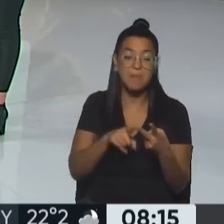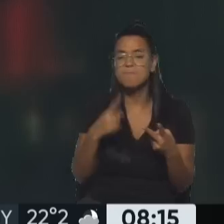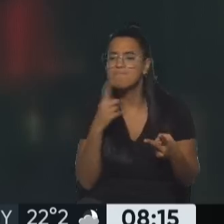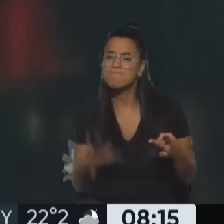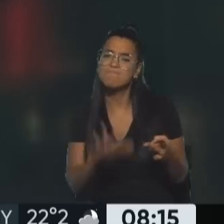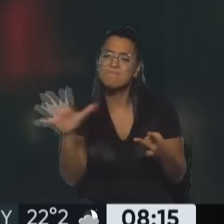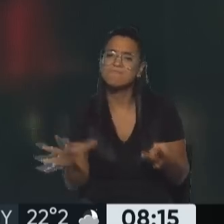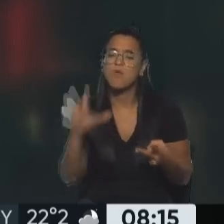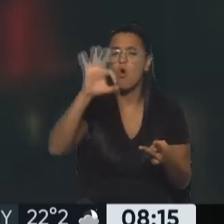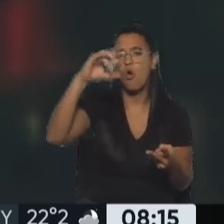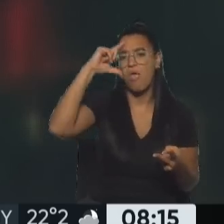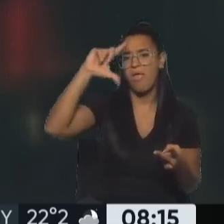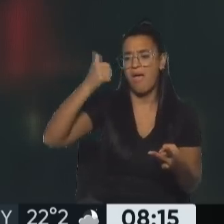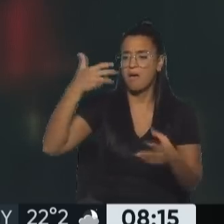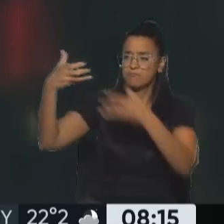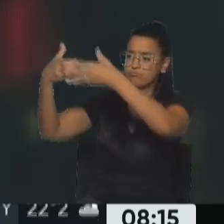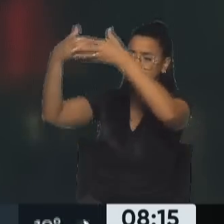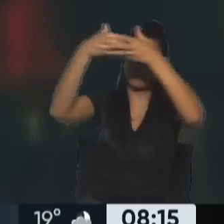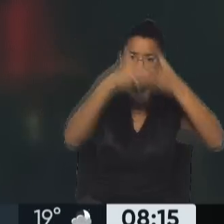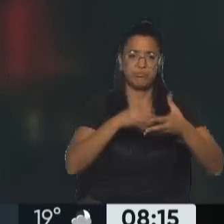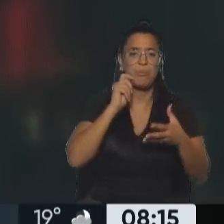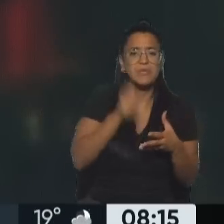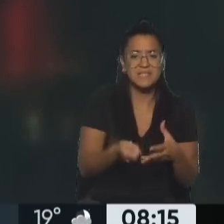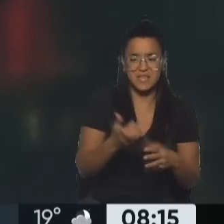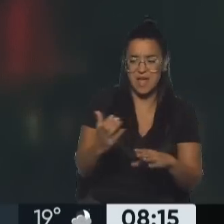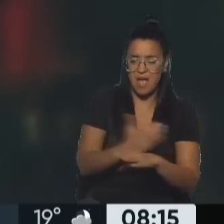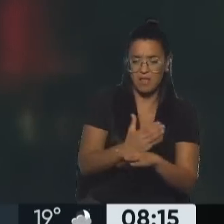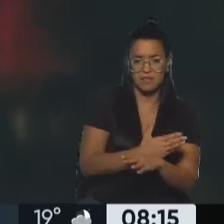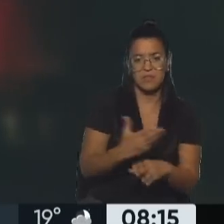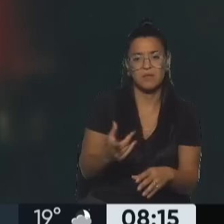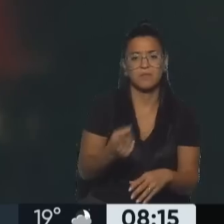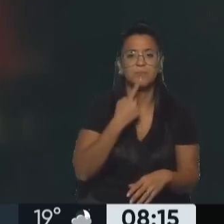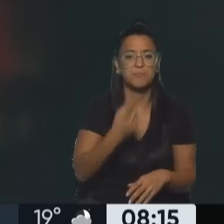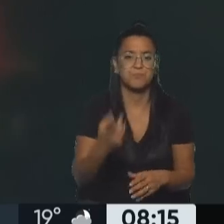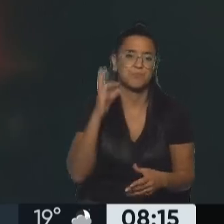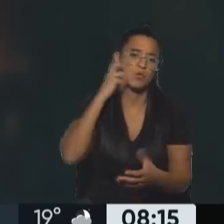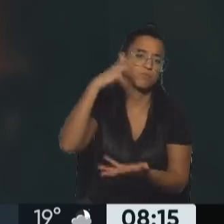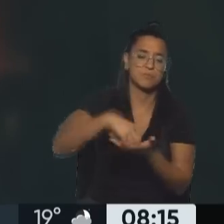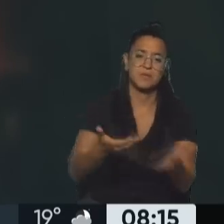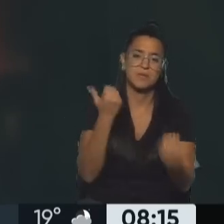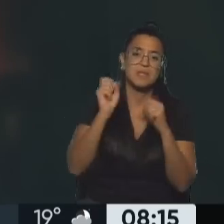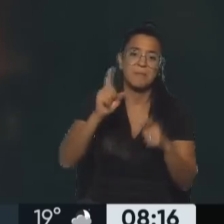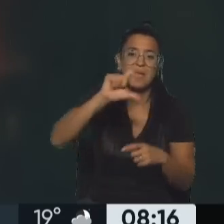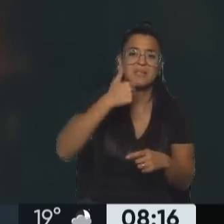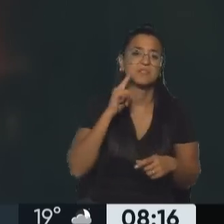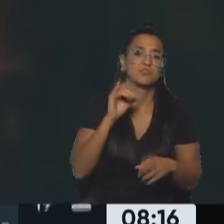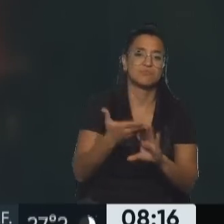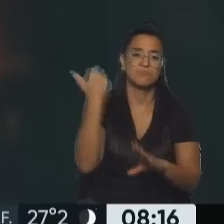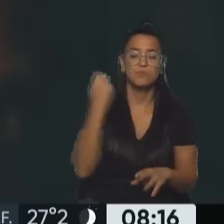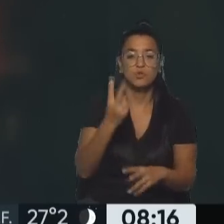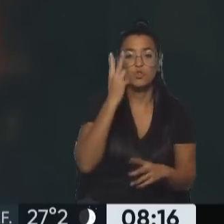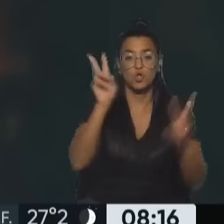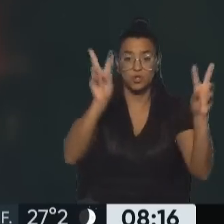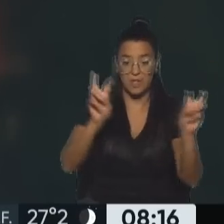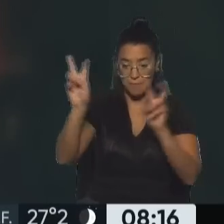Misteriosa visita de la oea días antes de lo que fue el golpe parlamentario y la destitución de Castillo dos temas